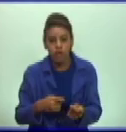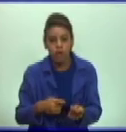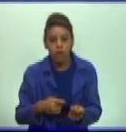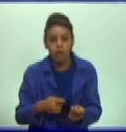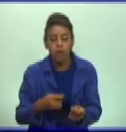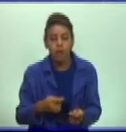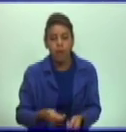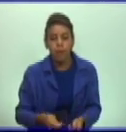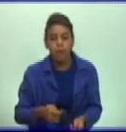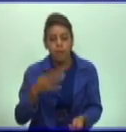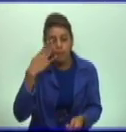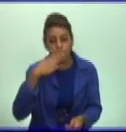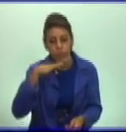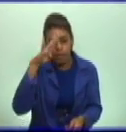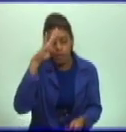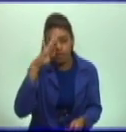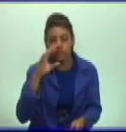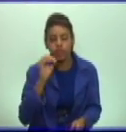José Martí.